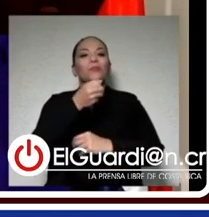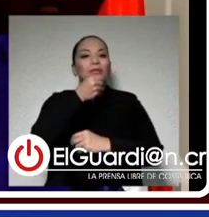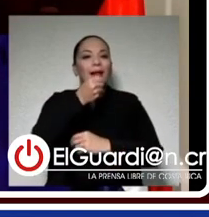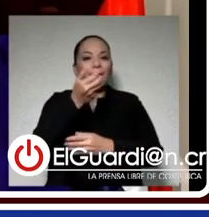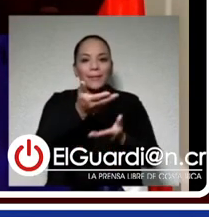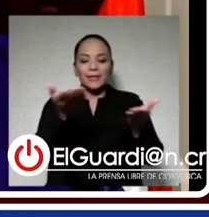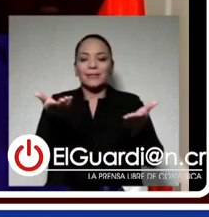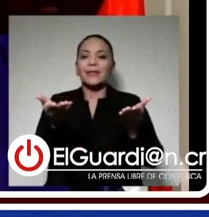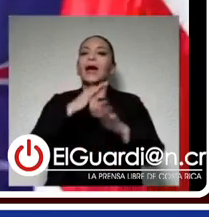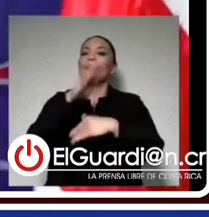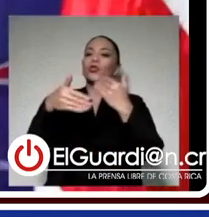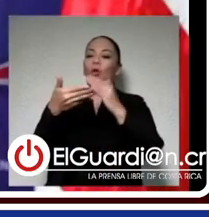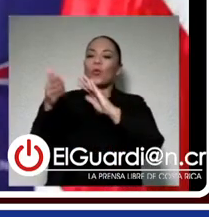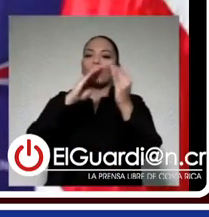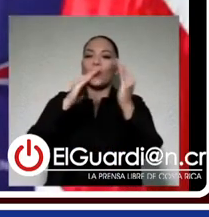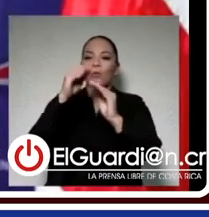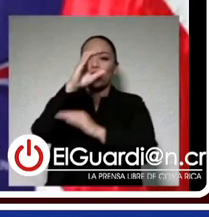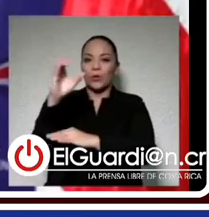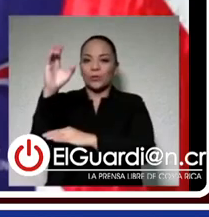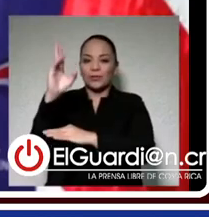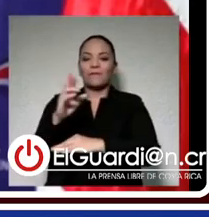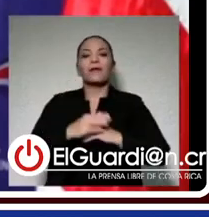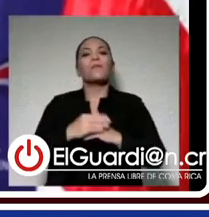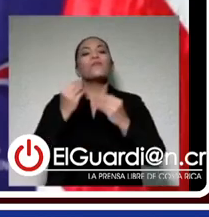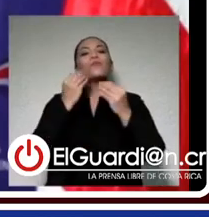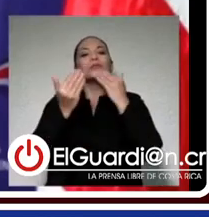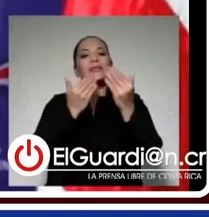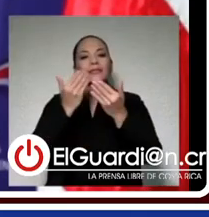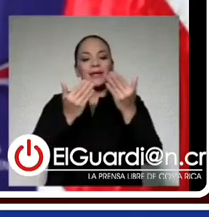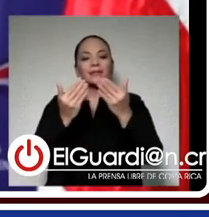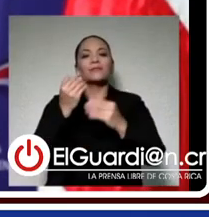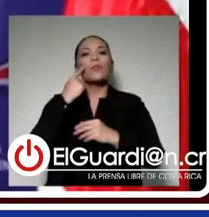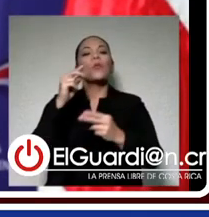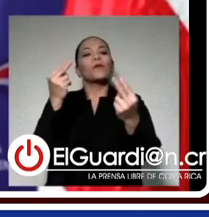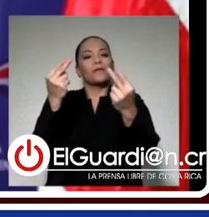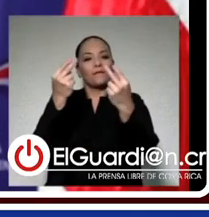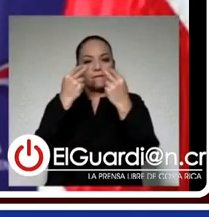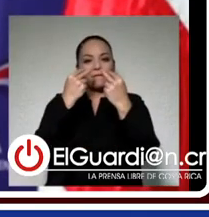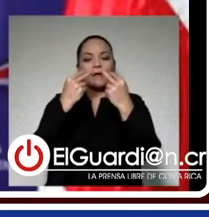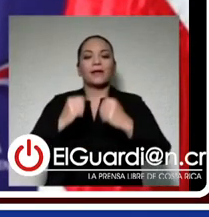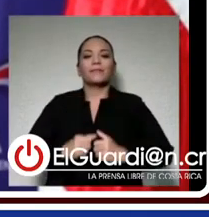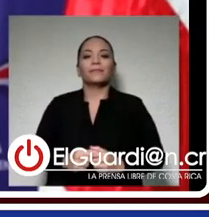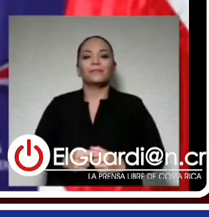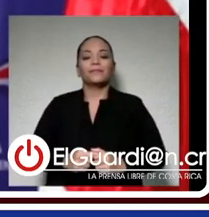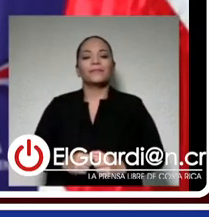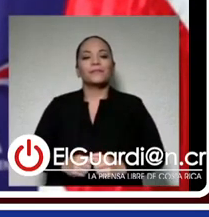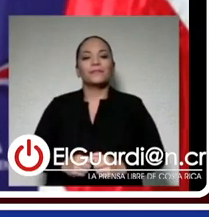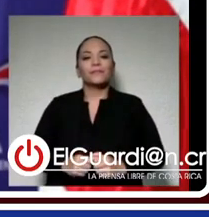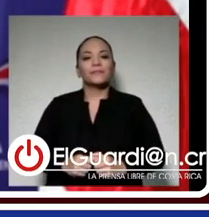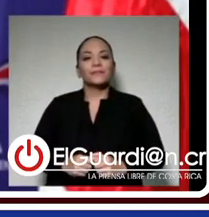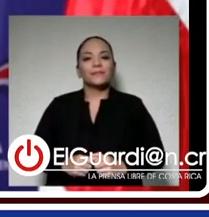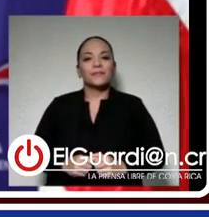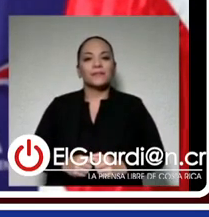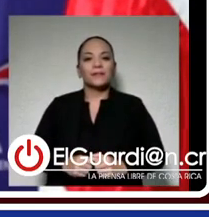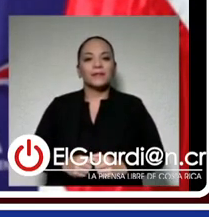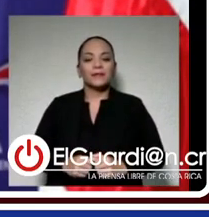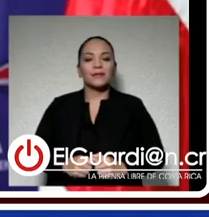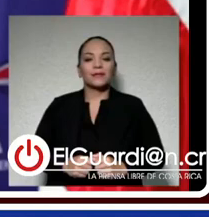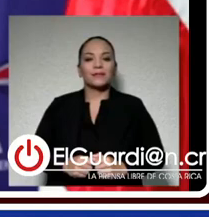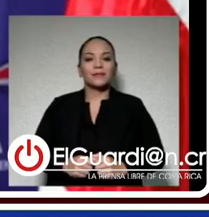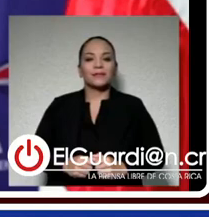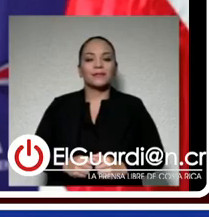prensa, al pueblo de Costa Rica. Muchísimas gracias por sintonizarse para que